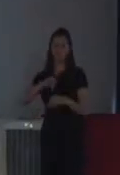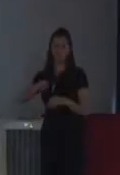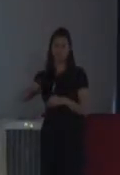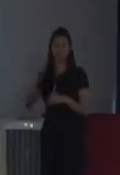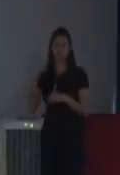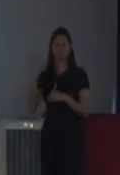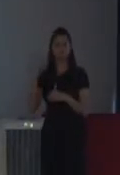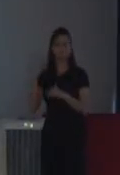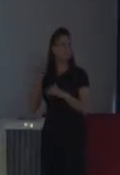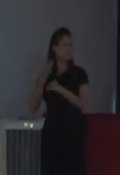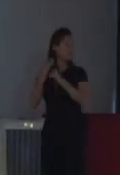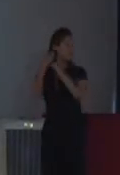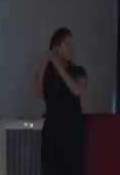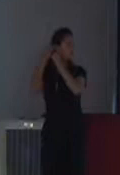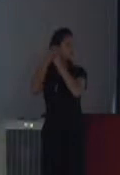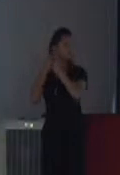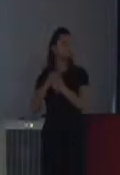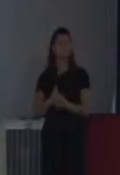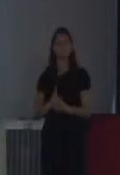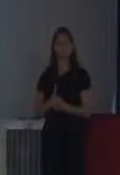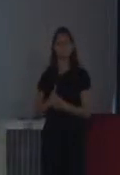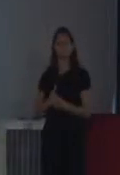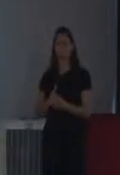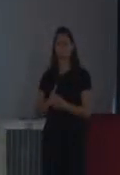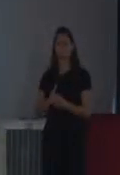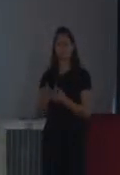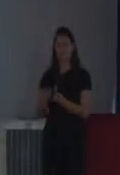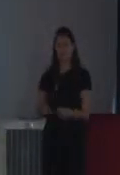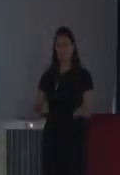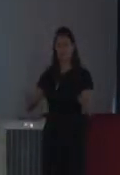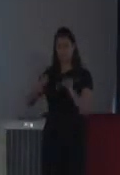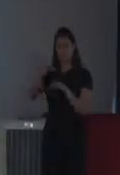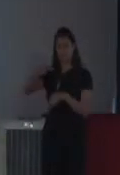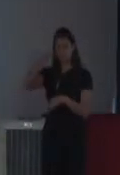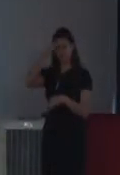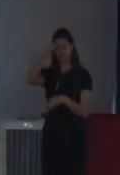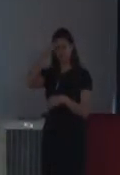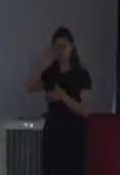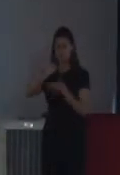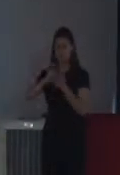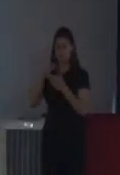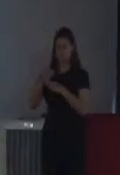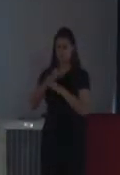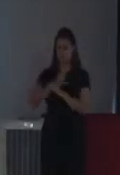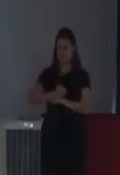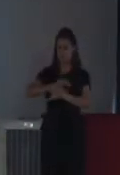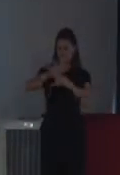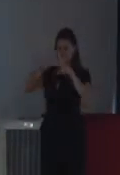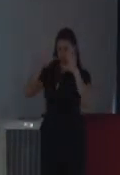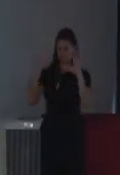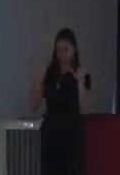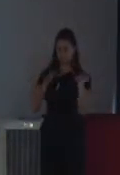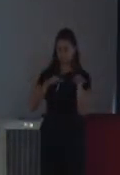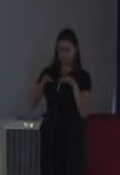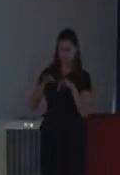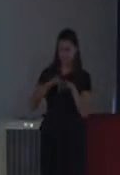derechos fundamentales, ¿sí? Es importante tener en cuenta la aclaración que inicialmente tenía